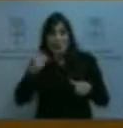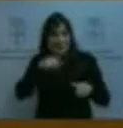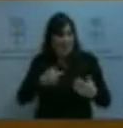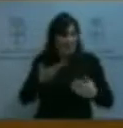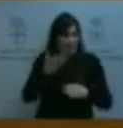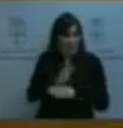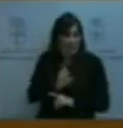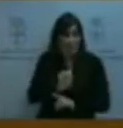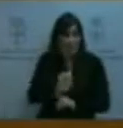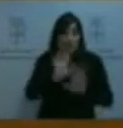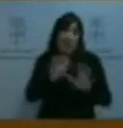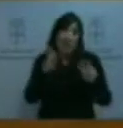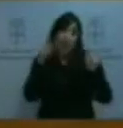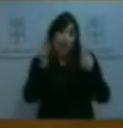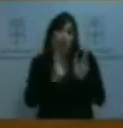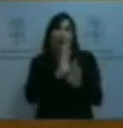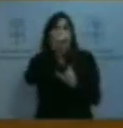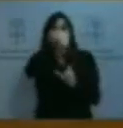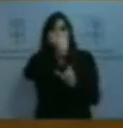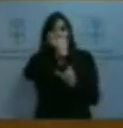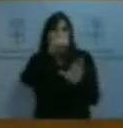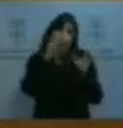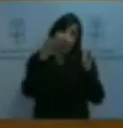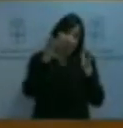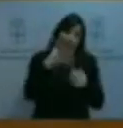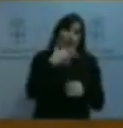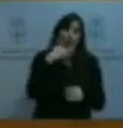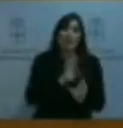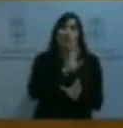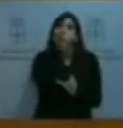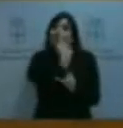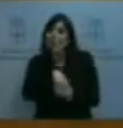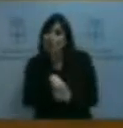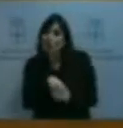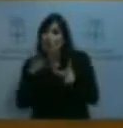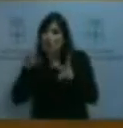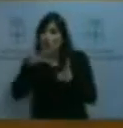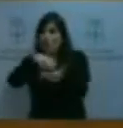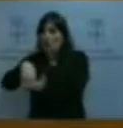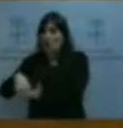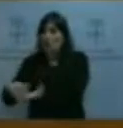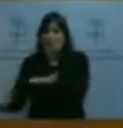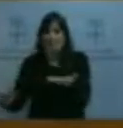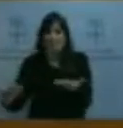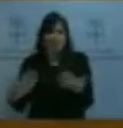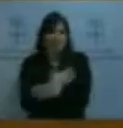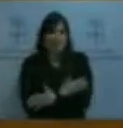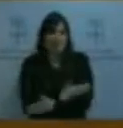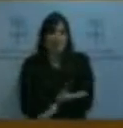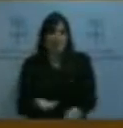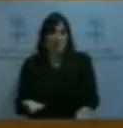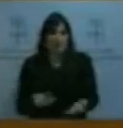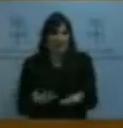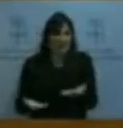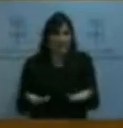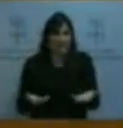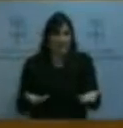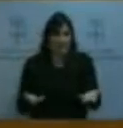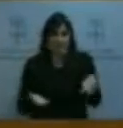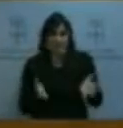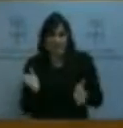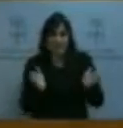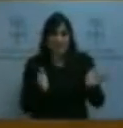de la Juventud, entra en el Consejo de Comunidades, pues yo creo que, bueno, parece que es algo, bueno, pues que choca en alguna